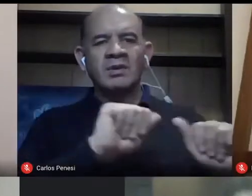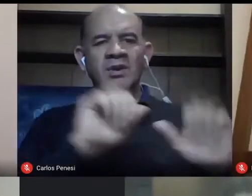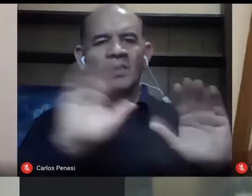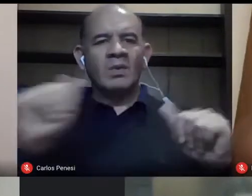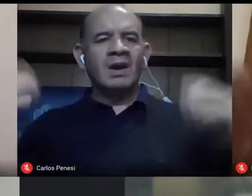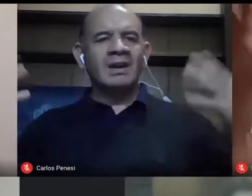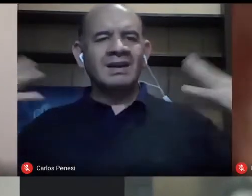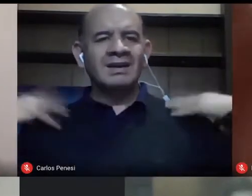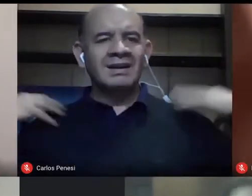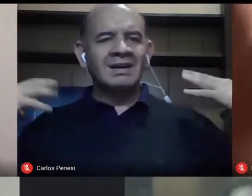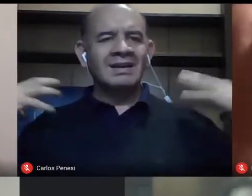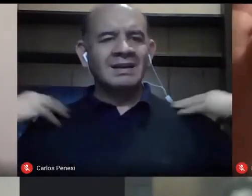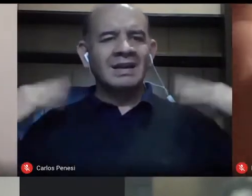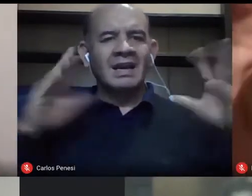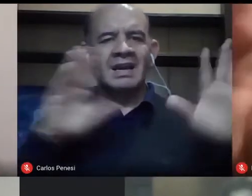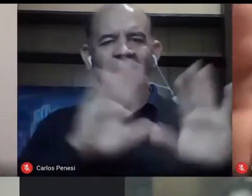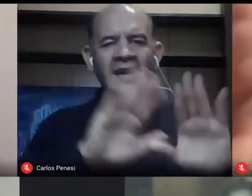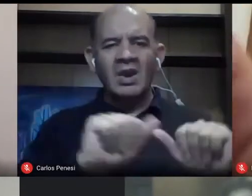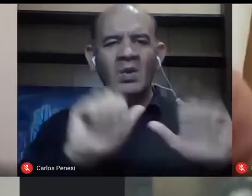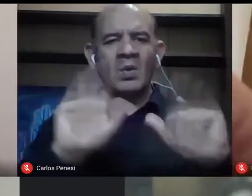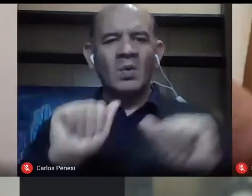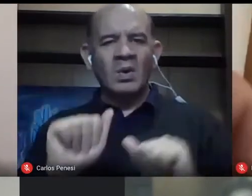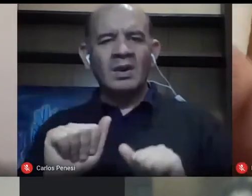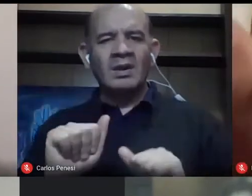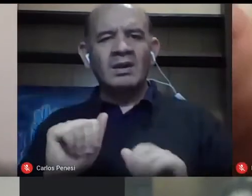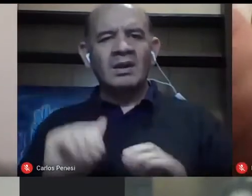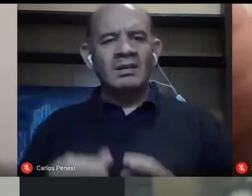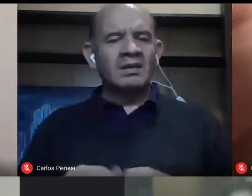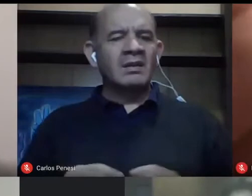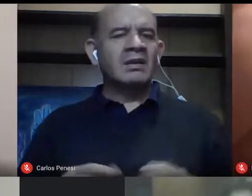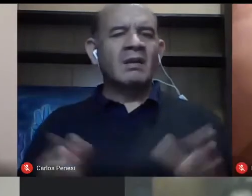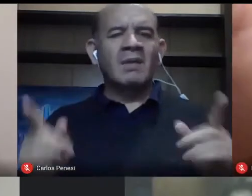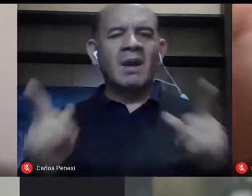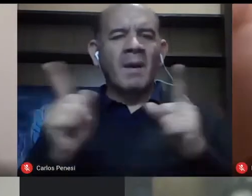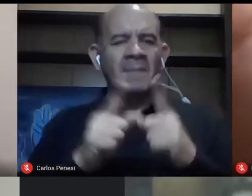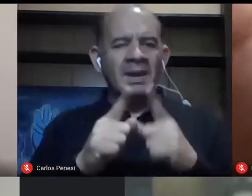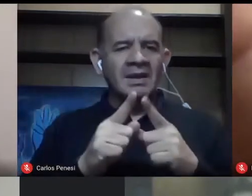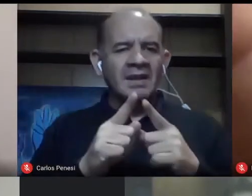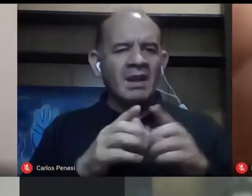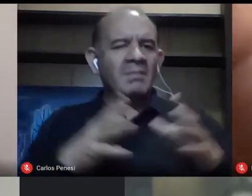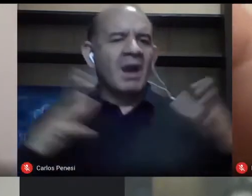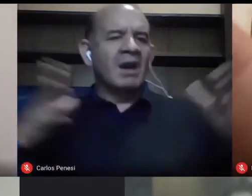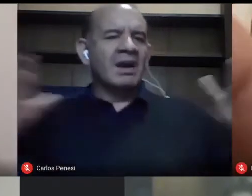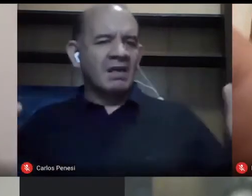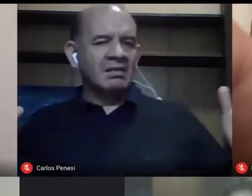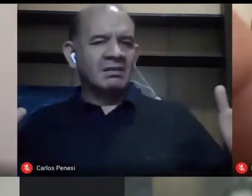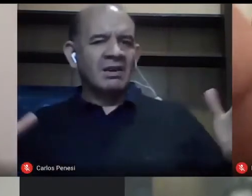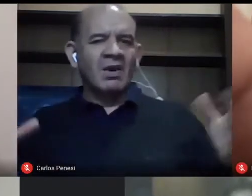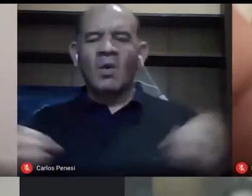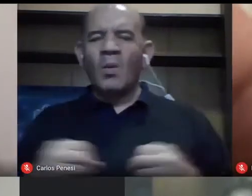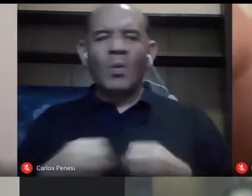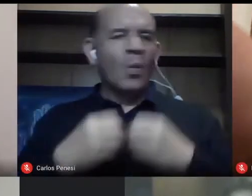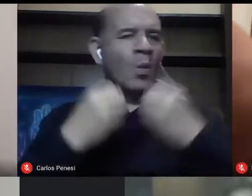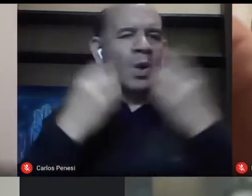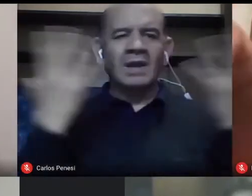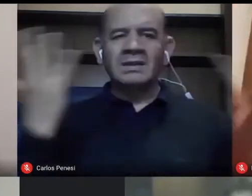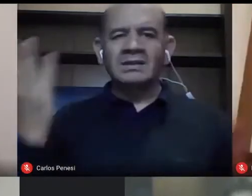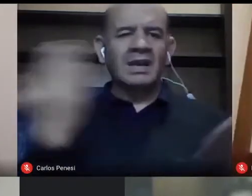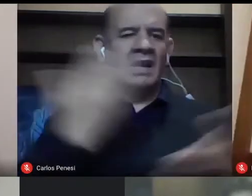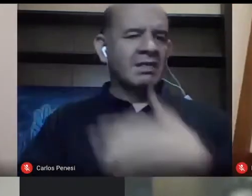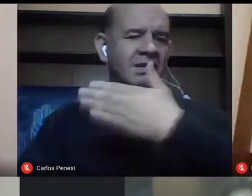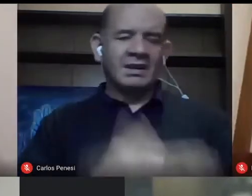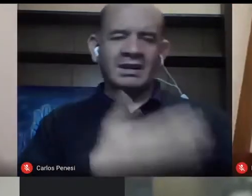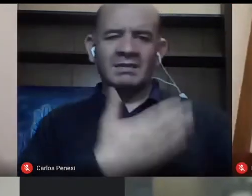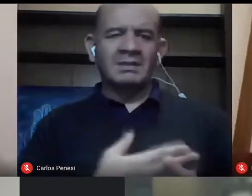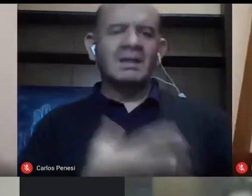de todo, de la mayor amplitud de personas con discapacidad posible en su